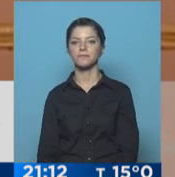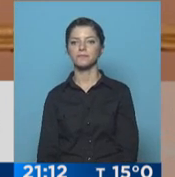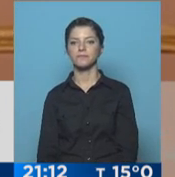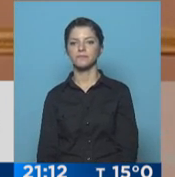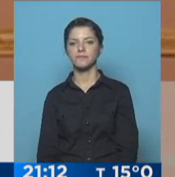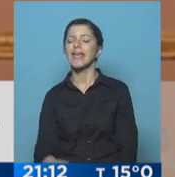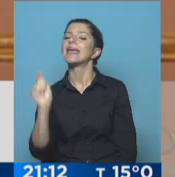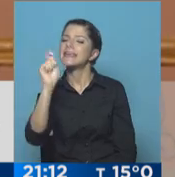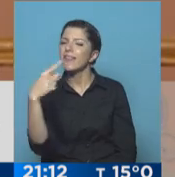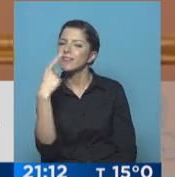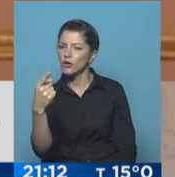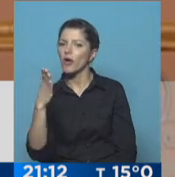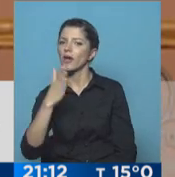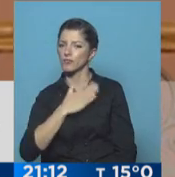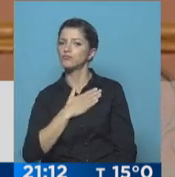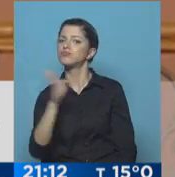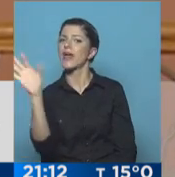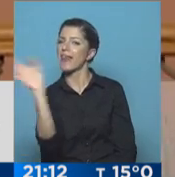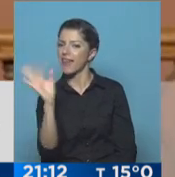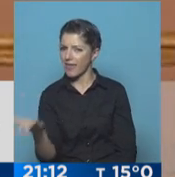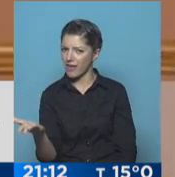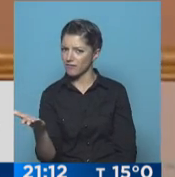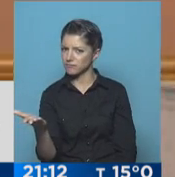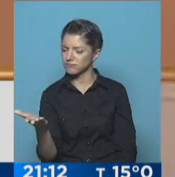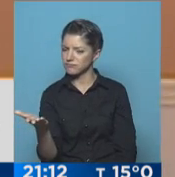¿Y quién te dijo que nos fuimos?